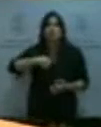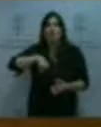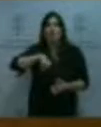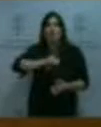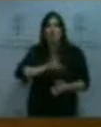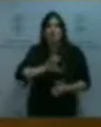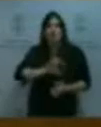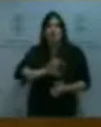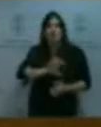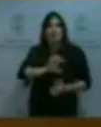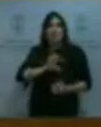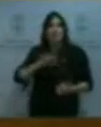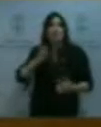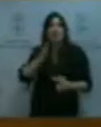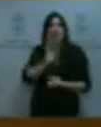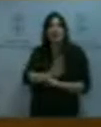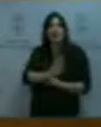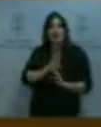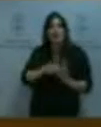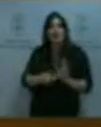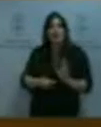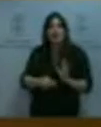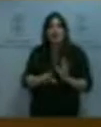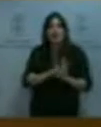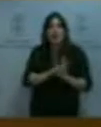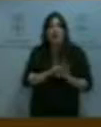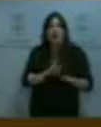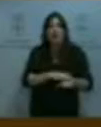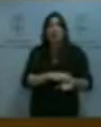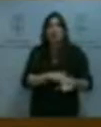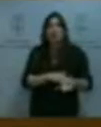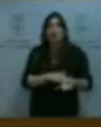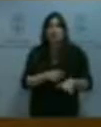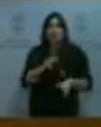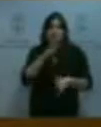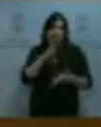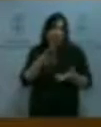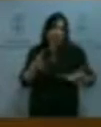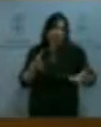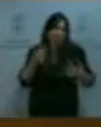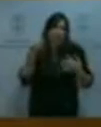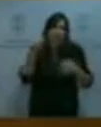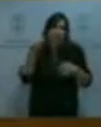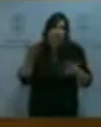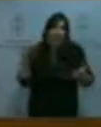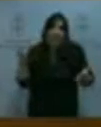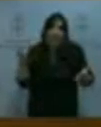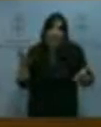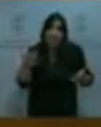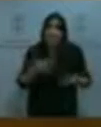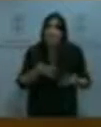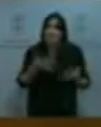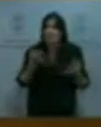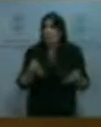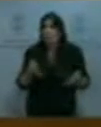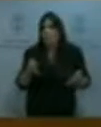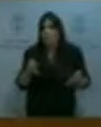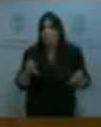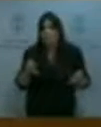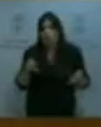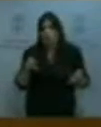legislativa? Pues por una razón de puro sentido común y seguramente de evolución lógica. La